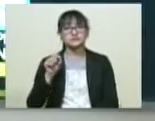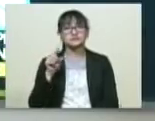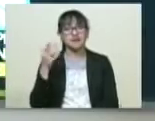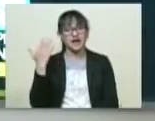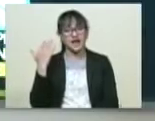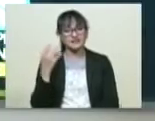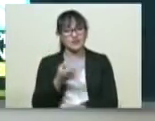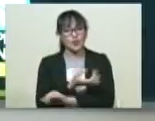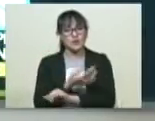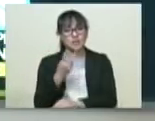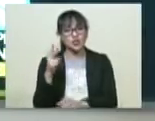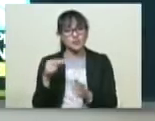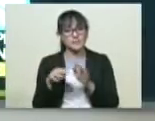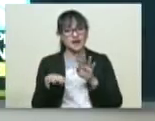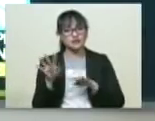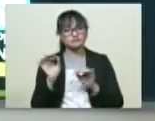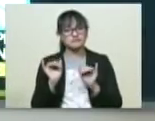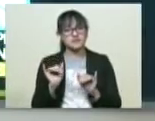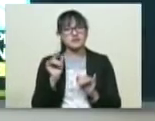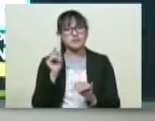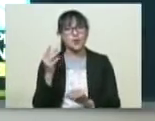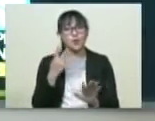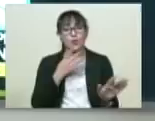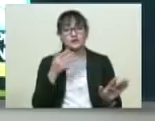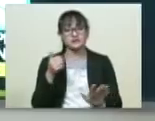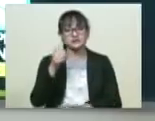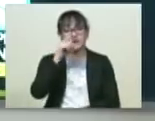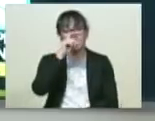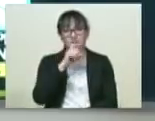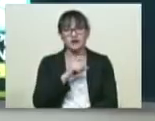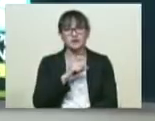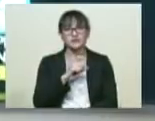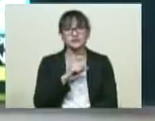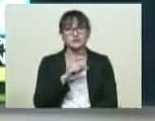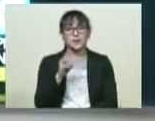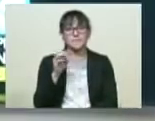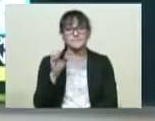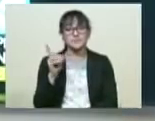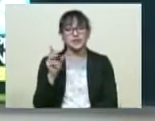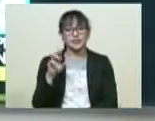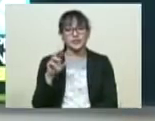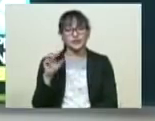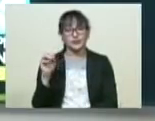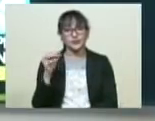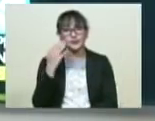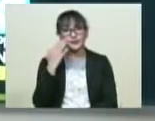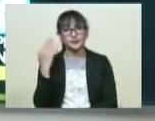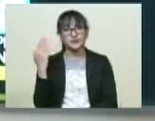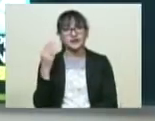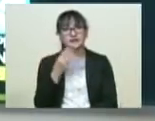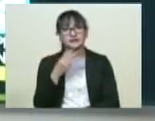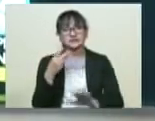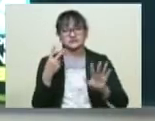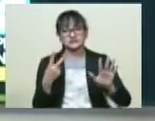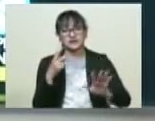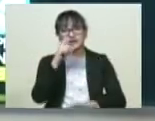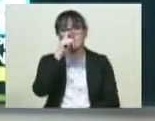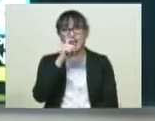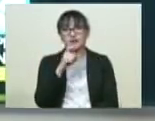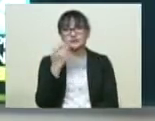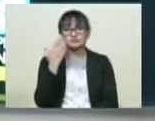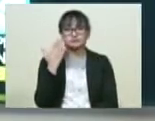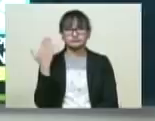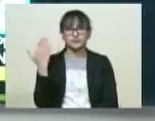guarimbas del 2014, de 46 años de edad, Pedro Rafael Urbina Rosales, 37